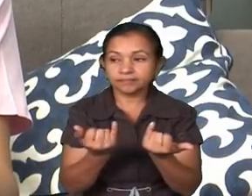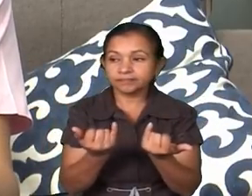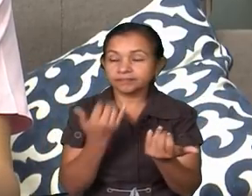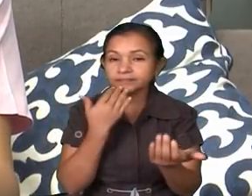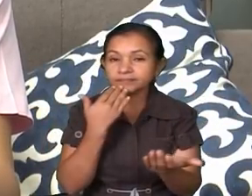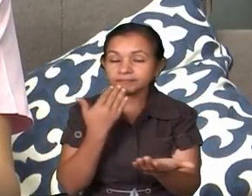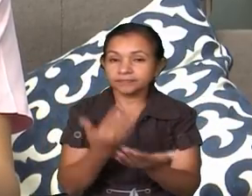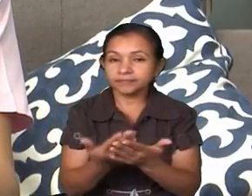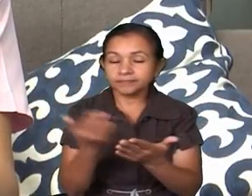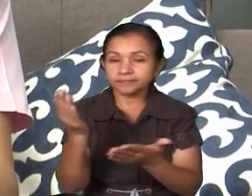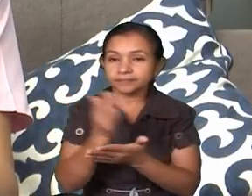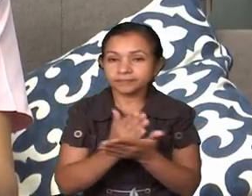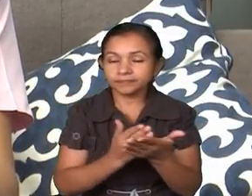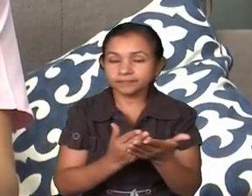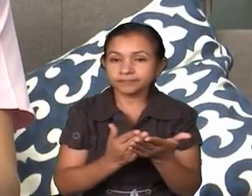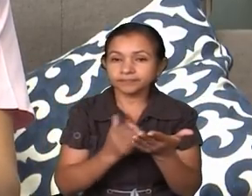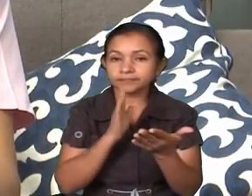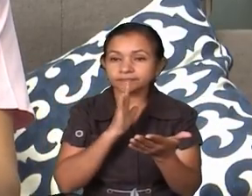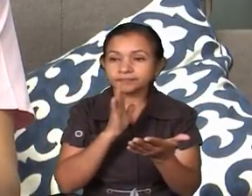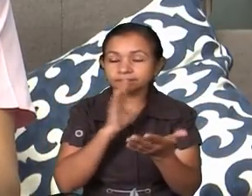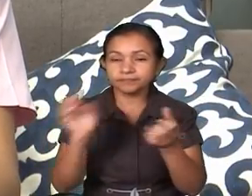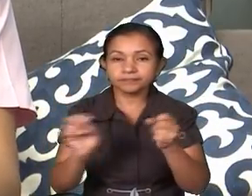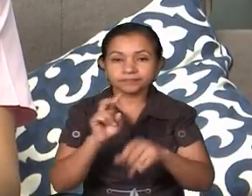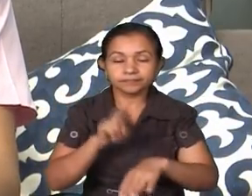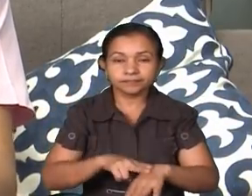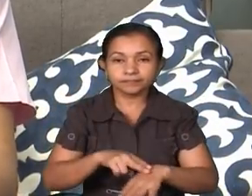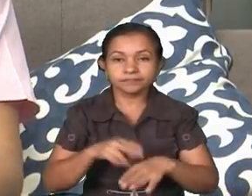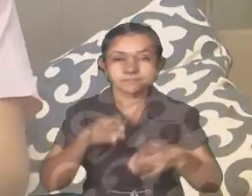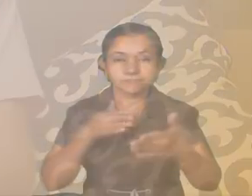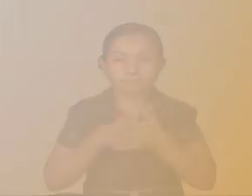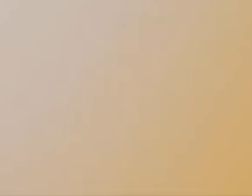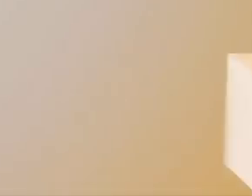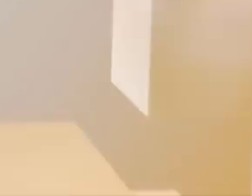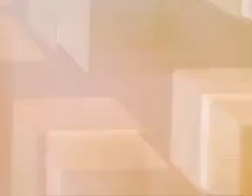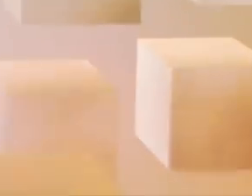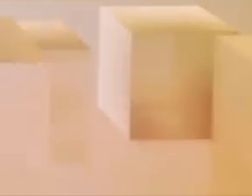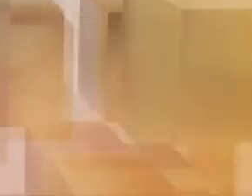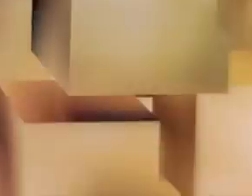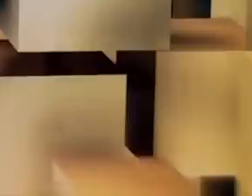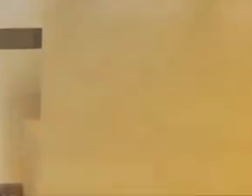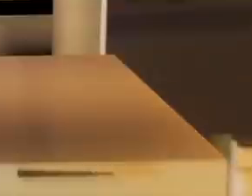gracias a algunos interlocutores nacionales. Ya volvemos.